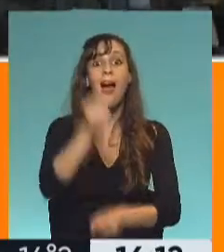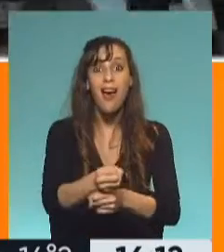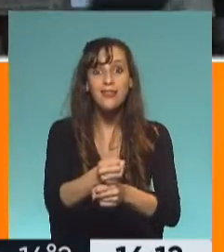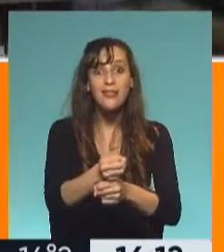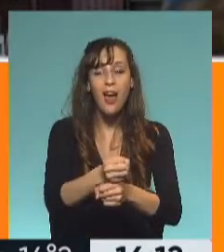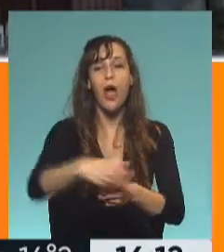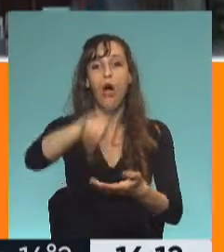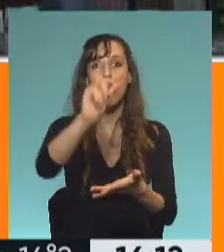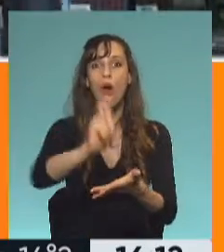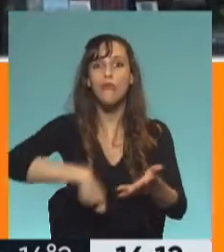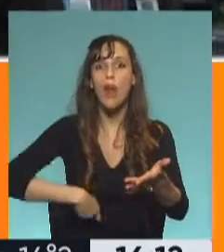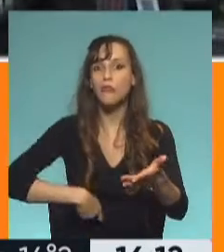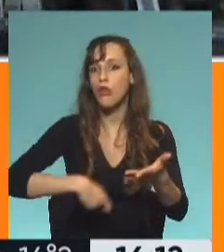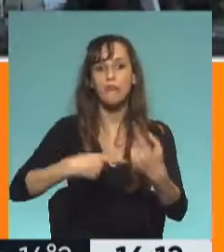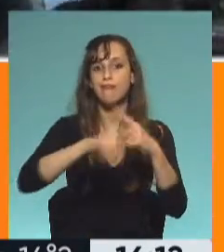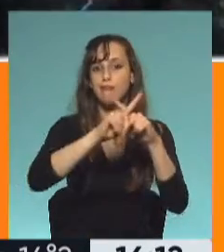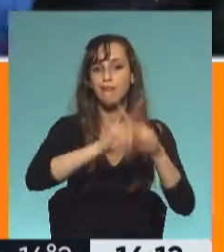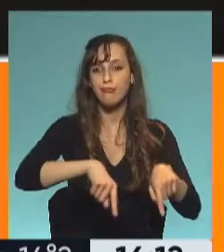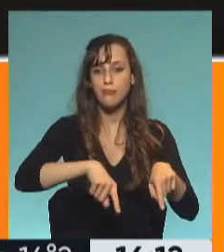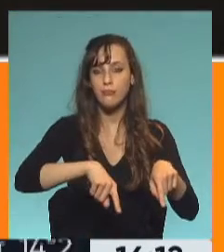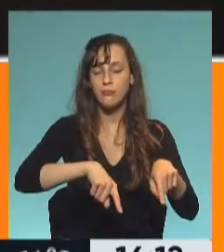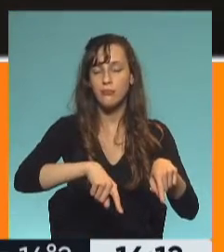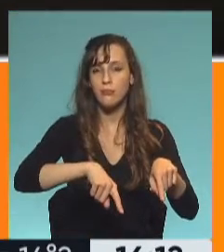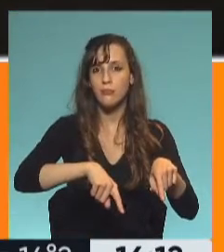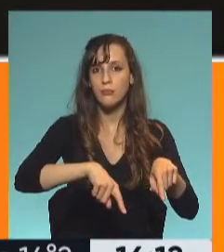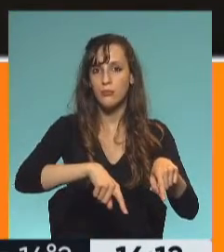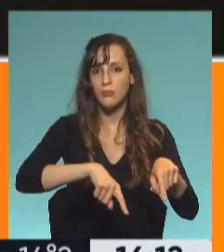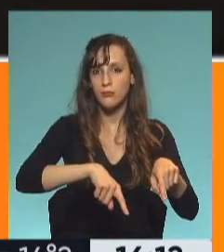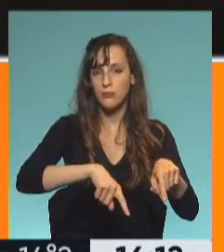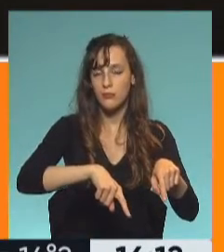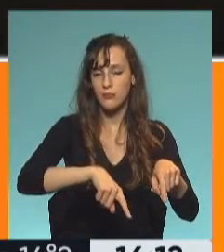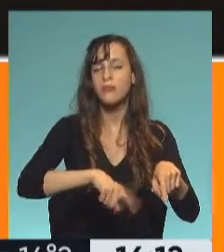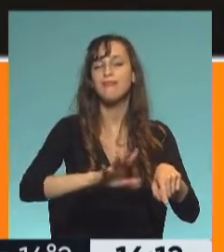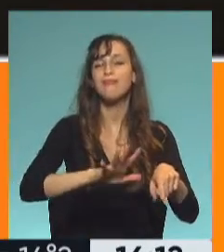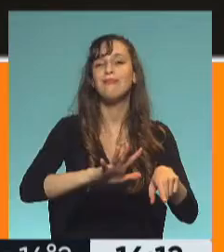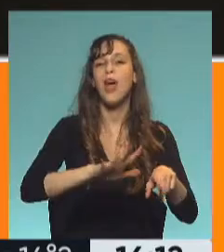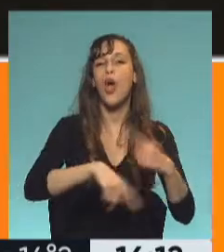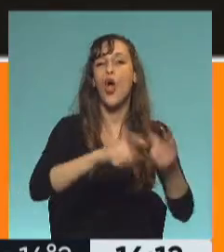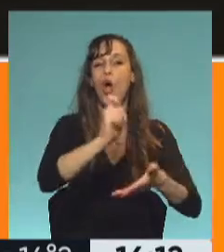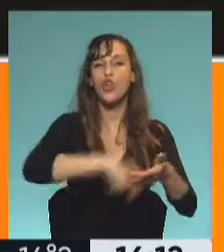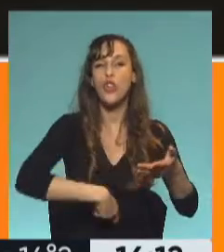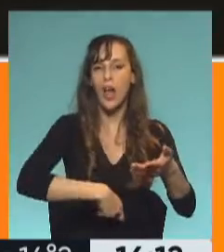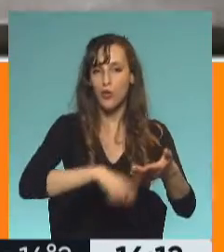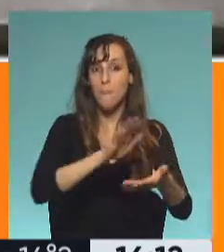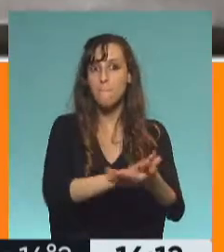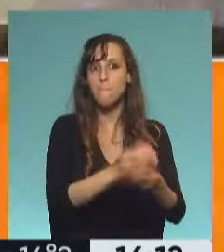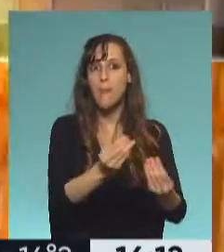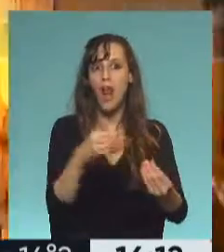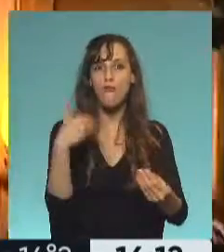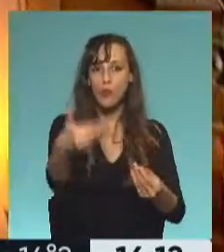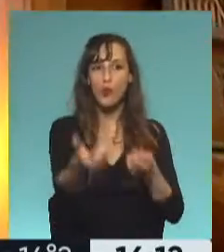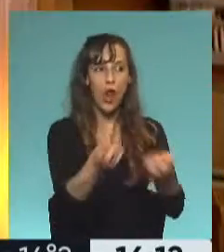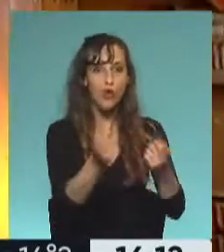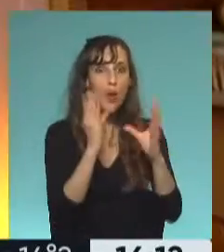precontrato y accedió a que continuara, se pusiera en pie otra vez la librería. Esto es,